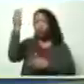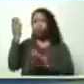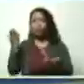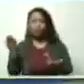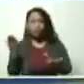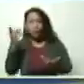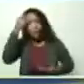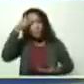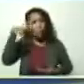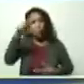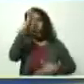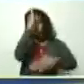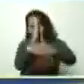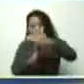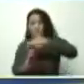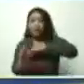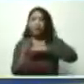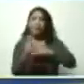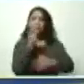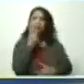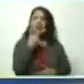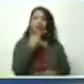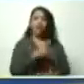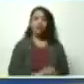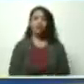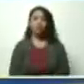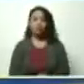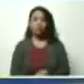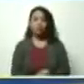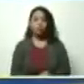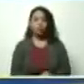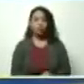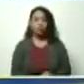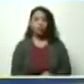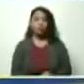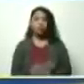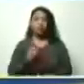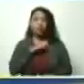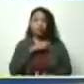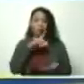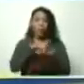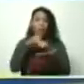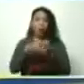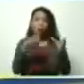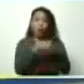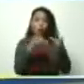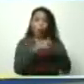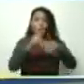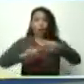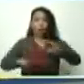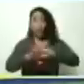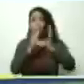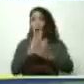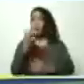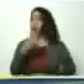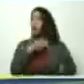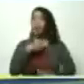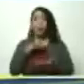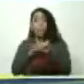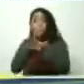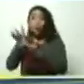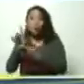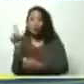Venezuela y su nobleza la belleza de su carácter así que somos parte de la ecuación energética del mundo y no nos van a poder sacar